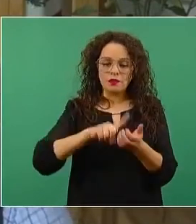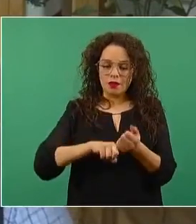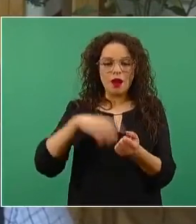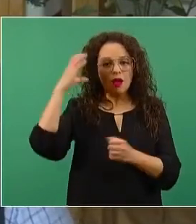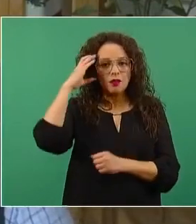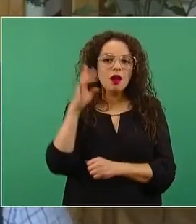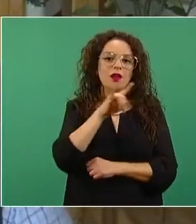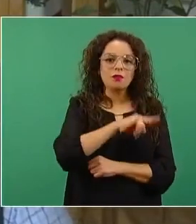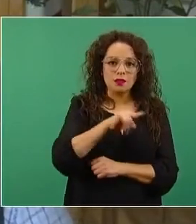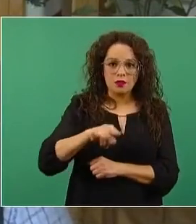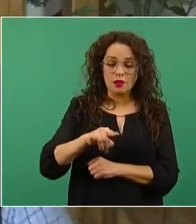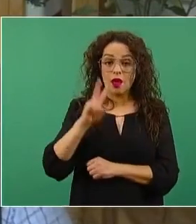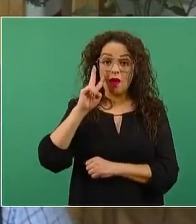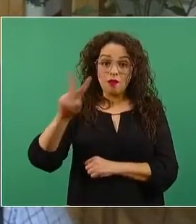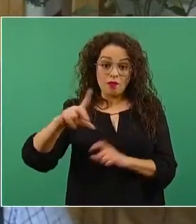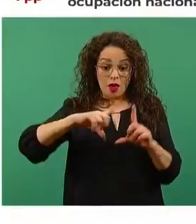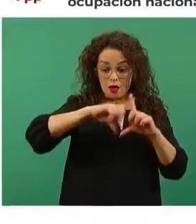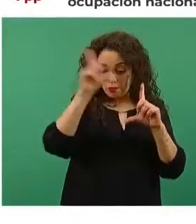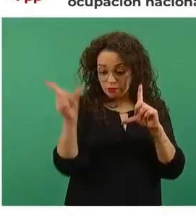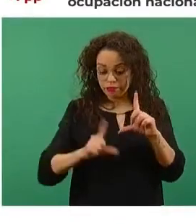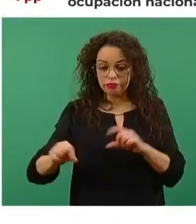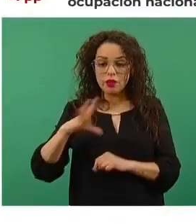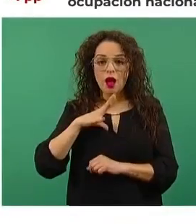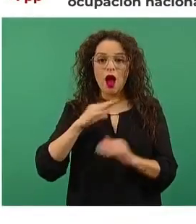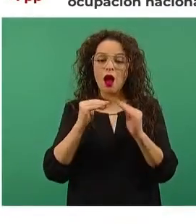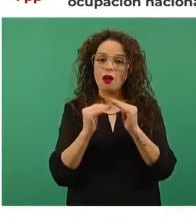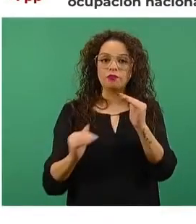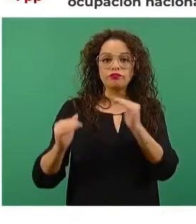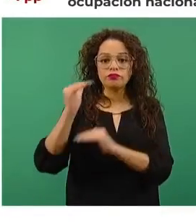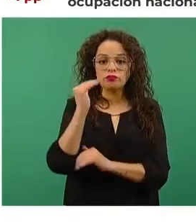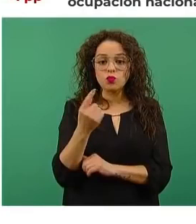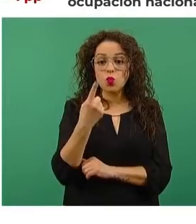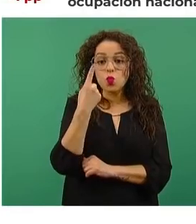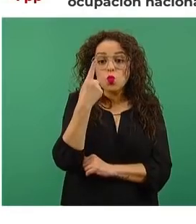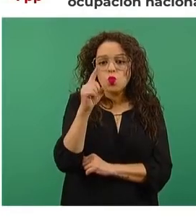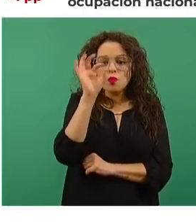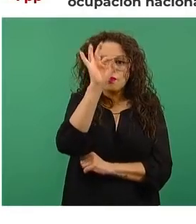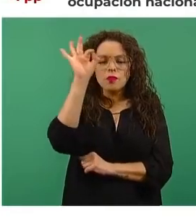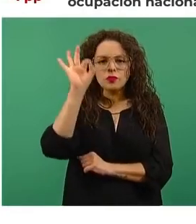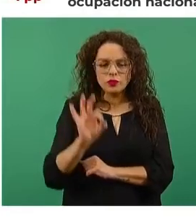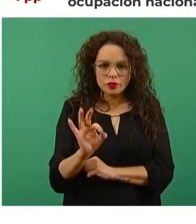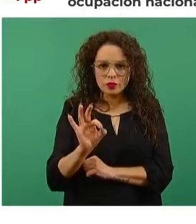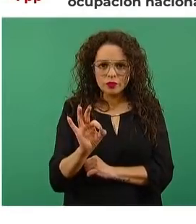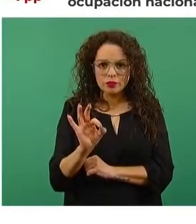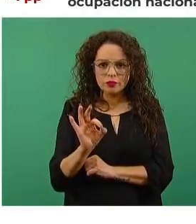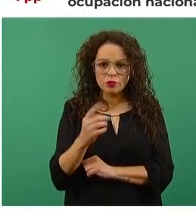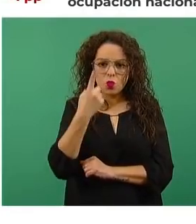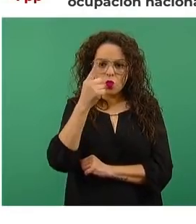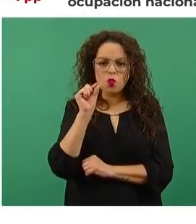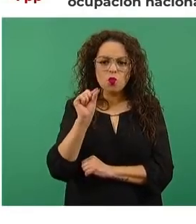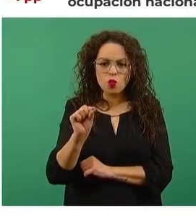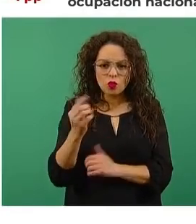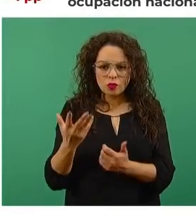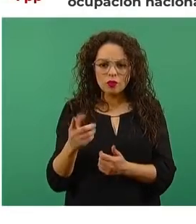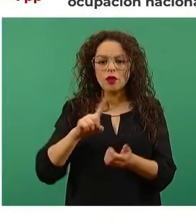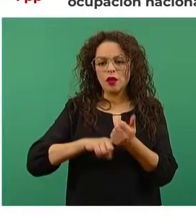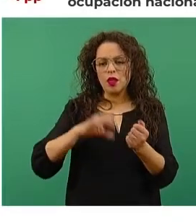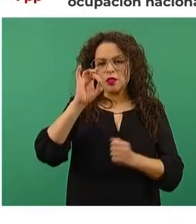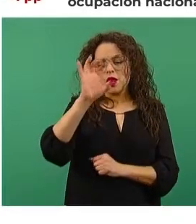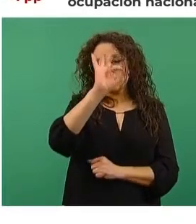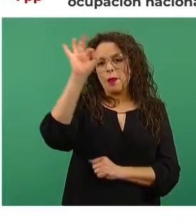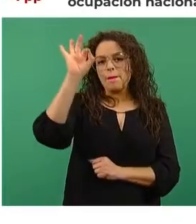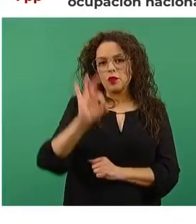en la ocupación nacional también tenemos incremento de un punto porcentual, pero esto lleva a una media de